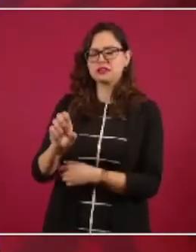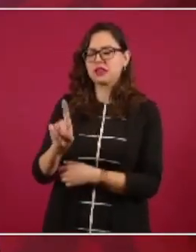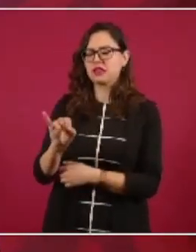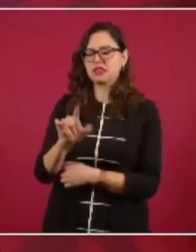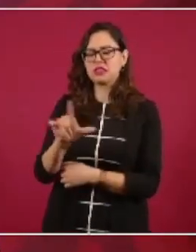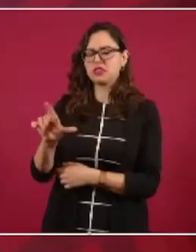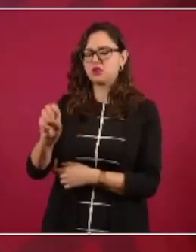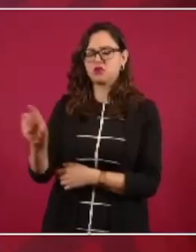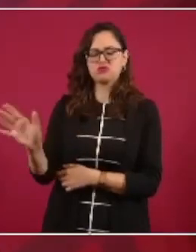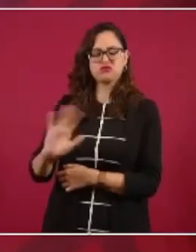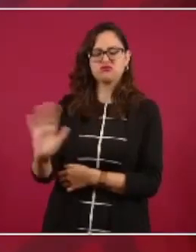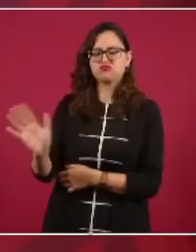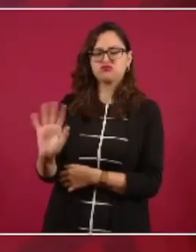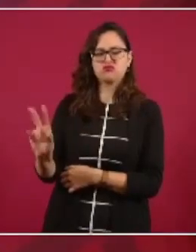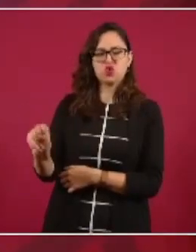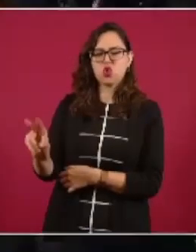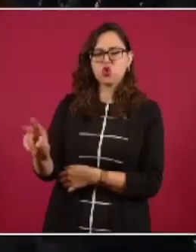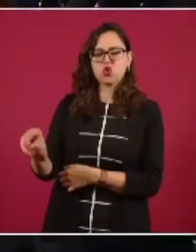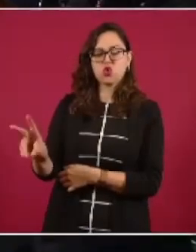Estamos en el debate.